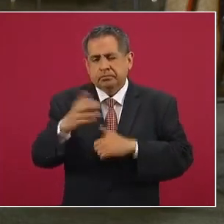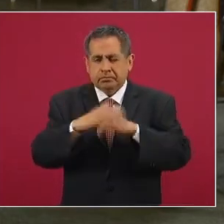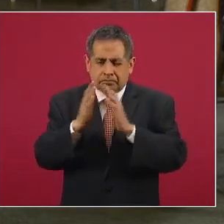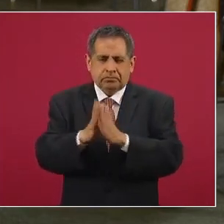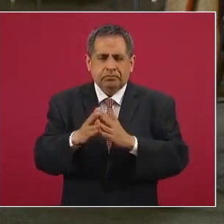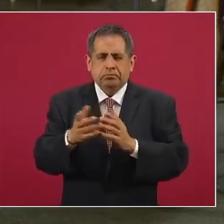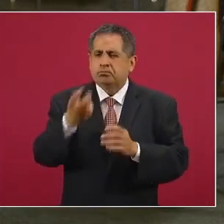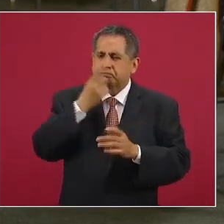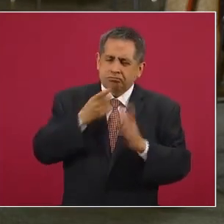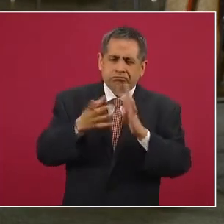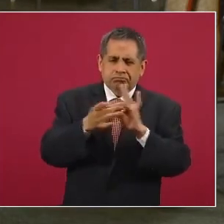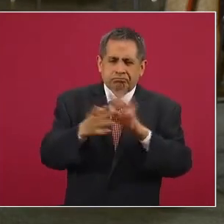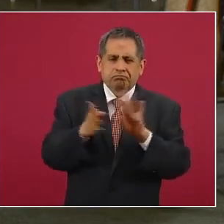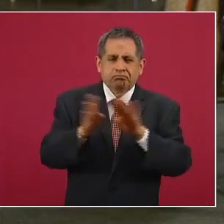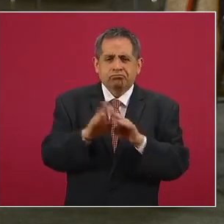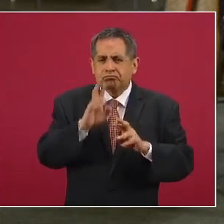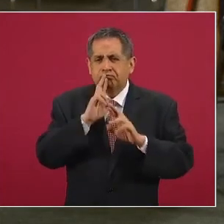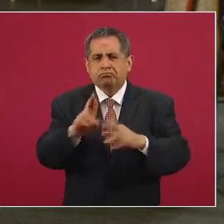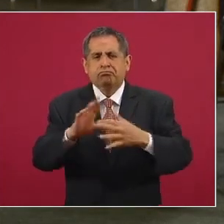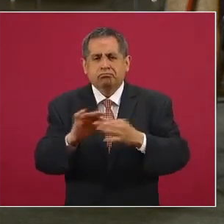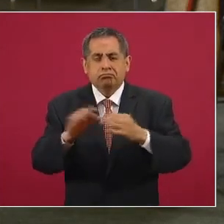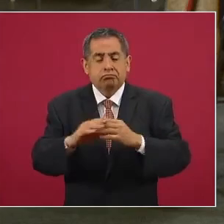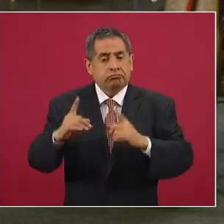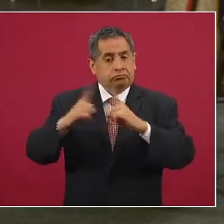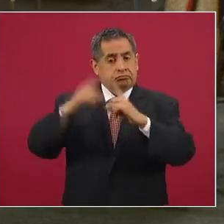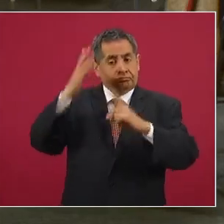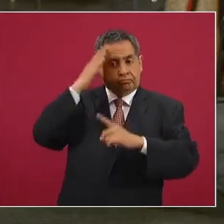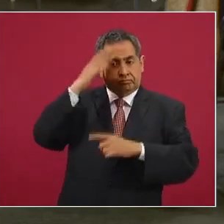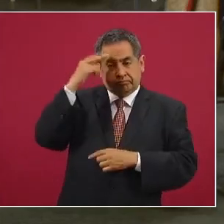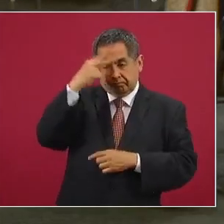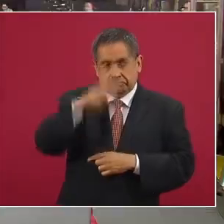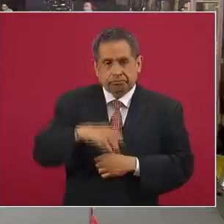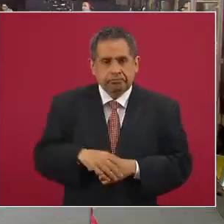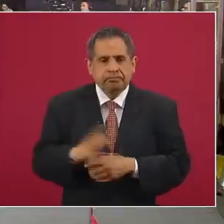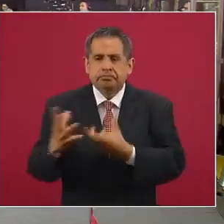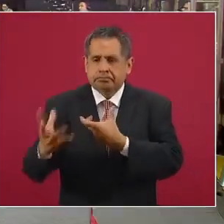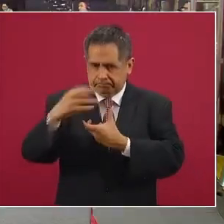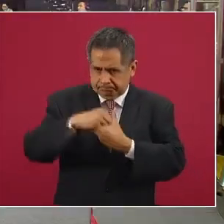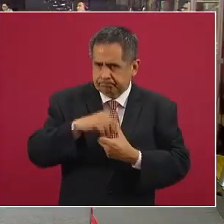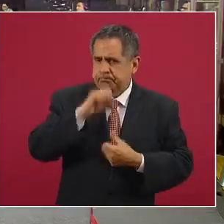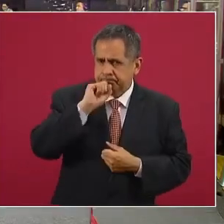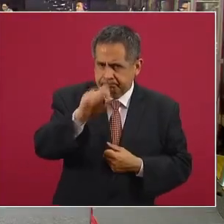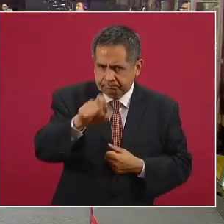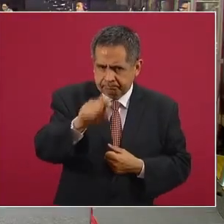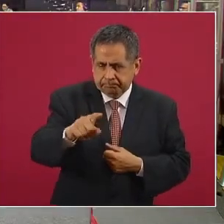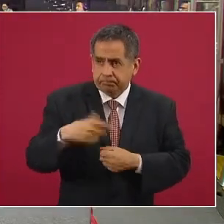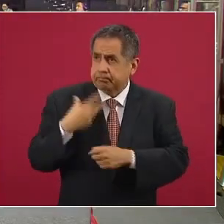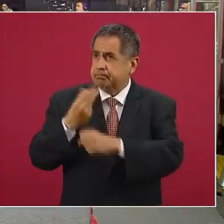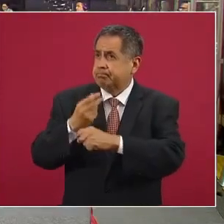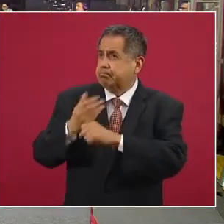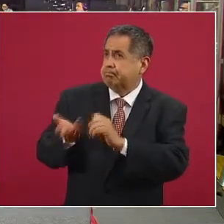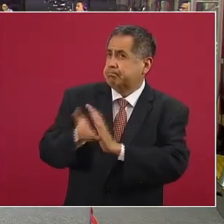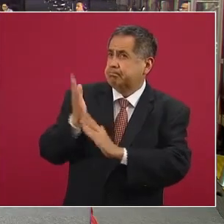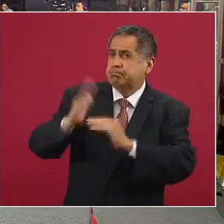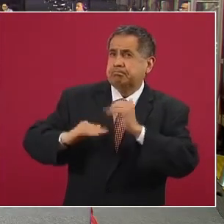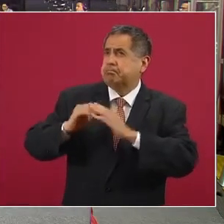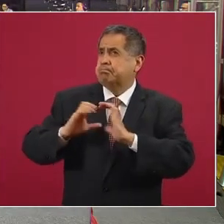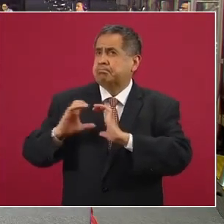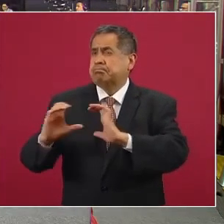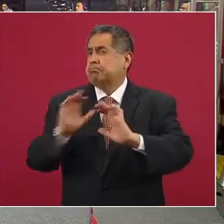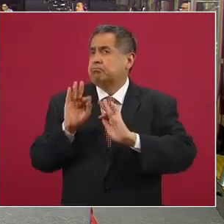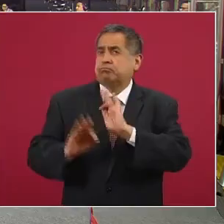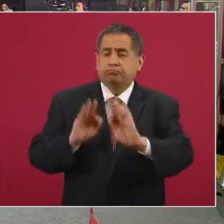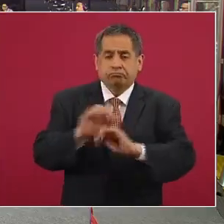compromiso de que nos diera un reporte sobre eso, la catedral metropolitana. Sí, está incluida la rehabilitación de la catedral.